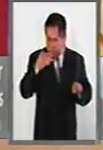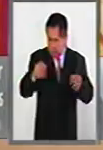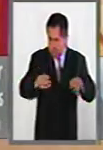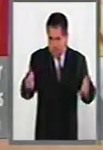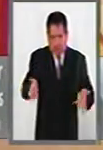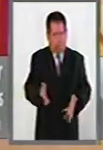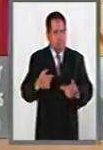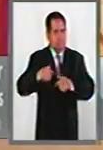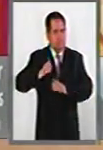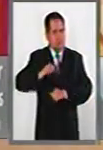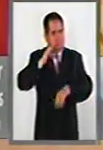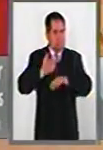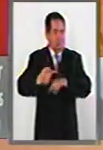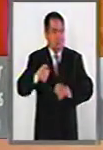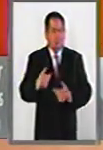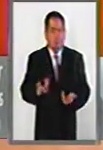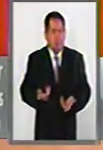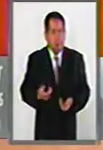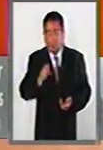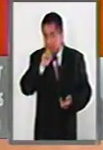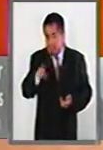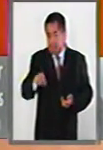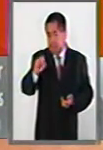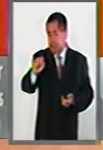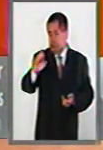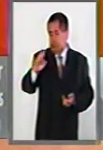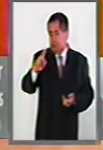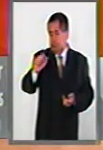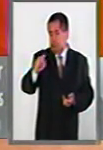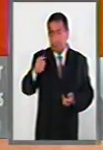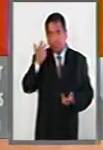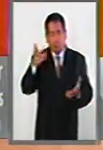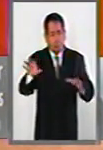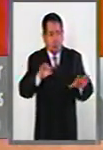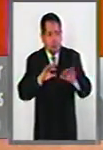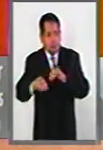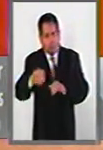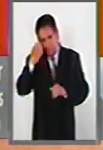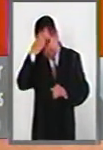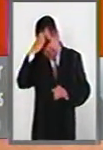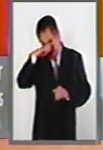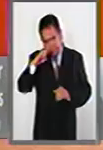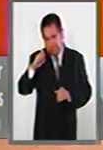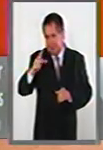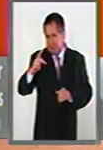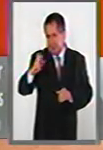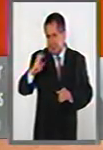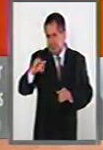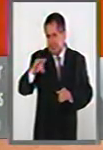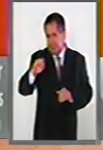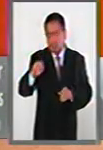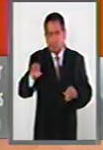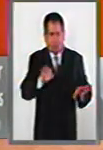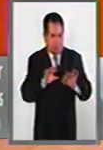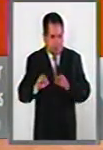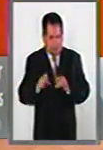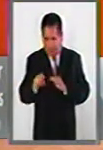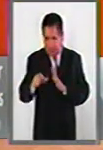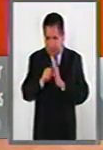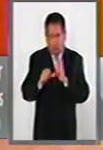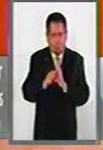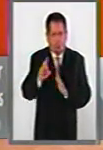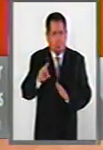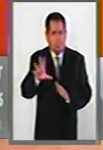También la Secretaría de la Defensa designa a los servicios periciales militares en la materia, artículo